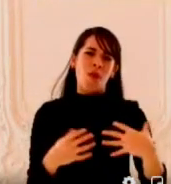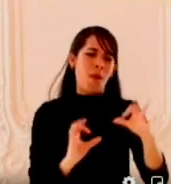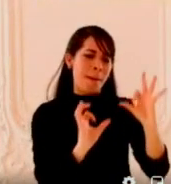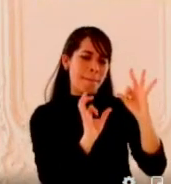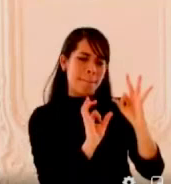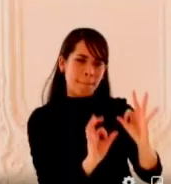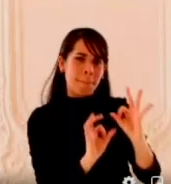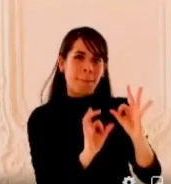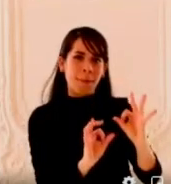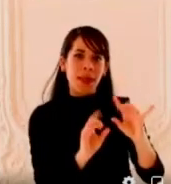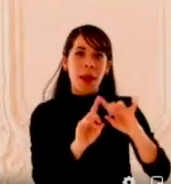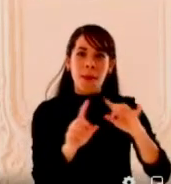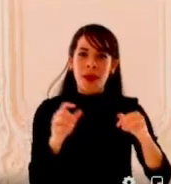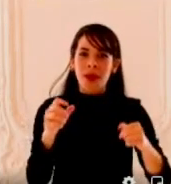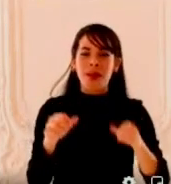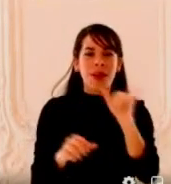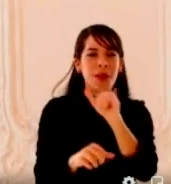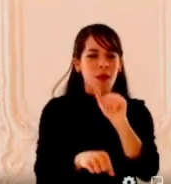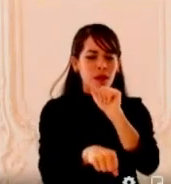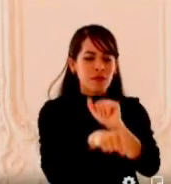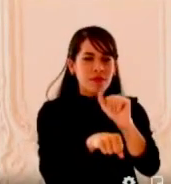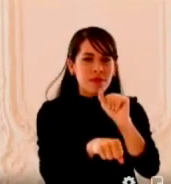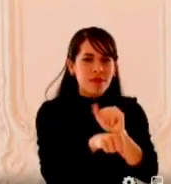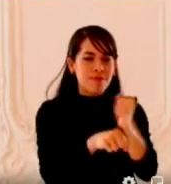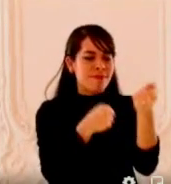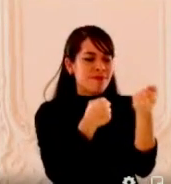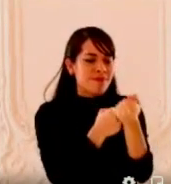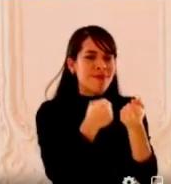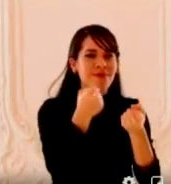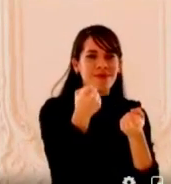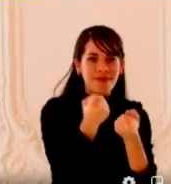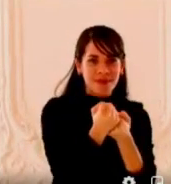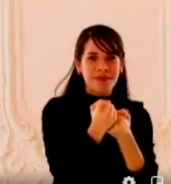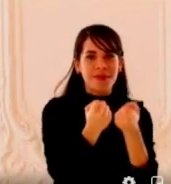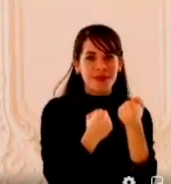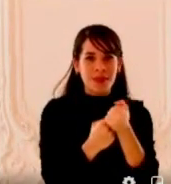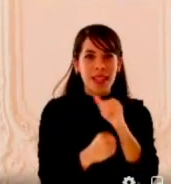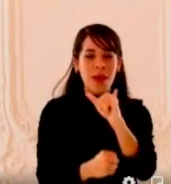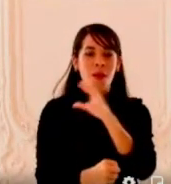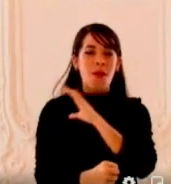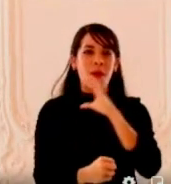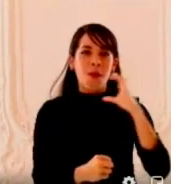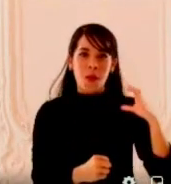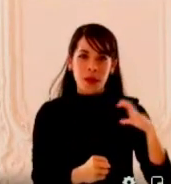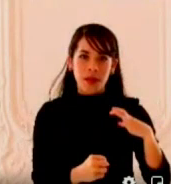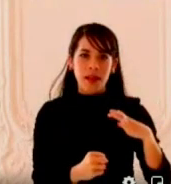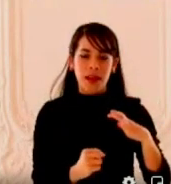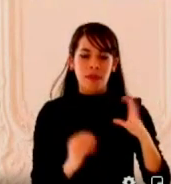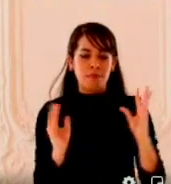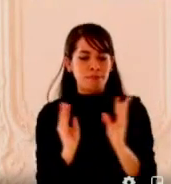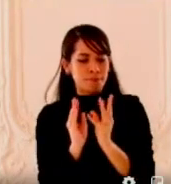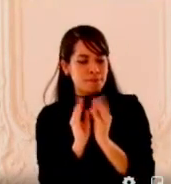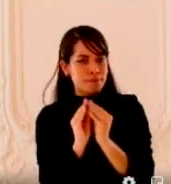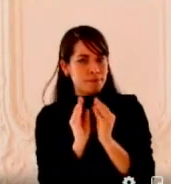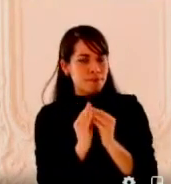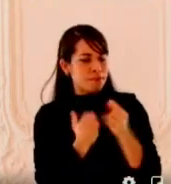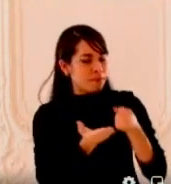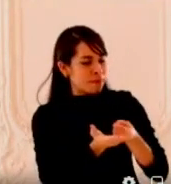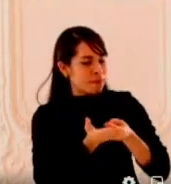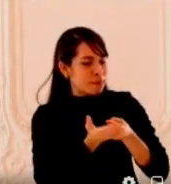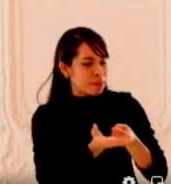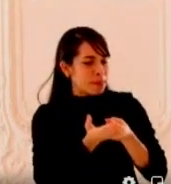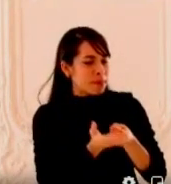trabajar, ¿no?, todos unidos con el Comité de Transición, que vamos a tener varias reuniones y vamos a transicionar